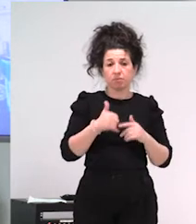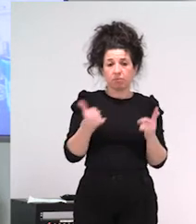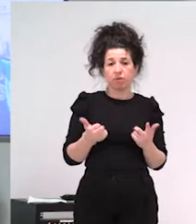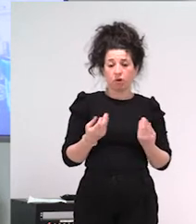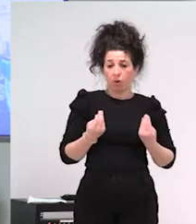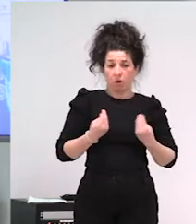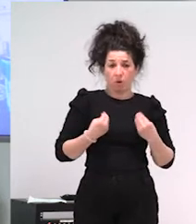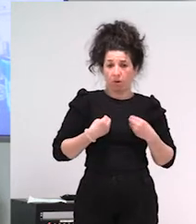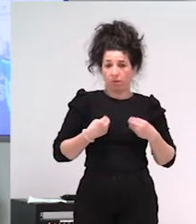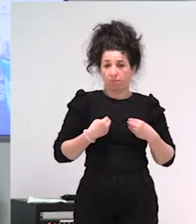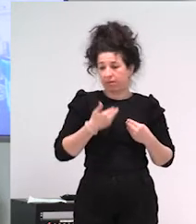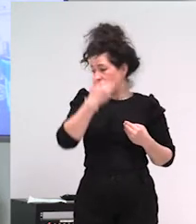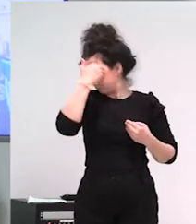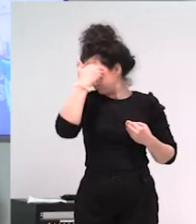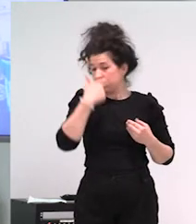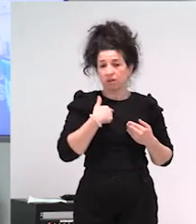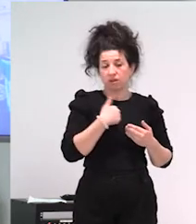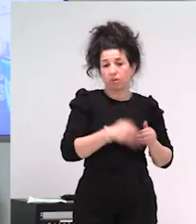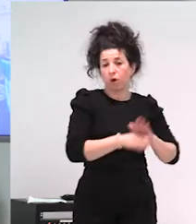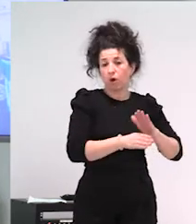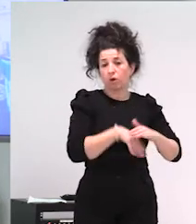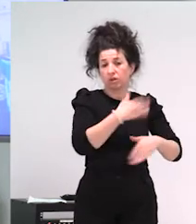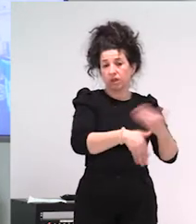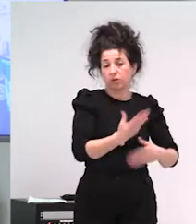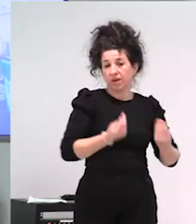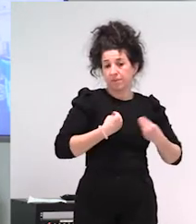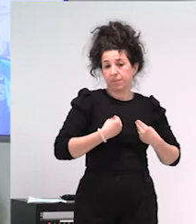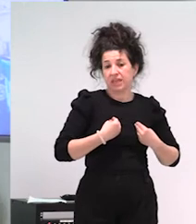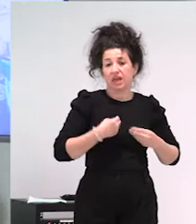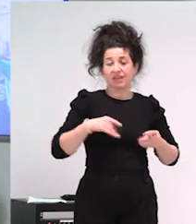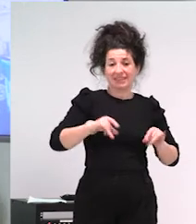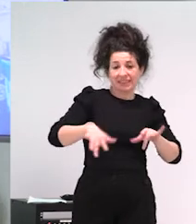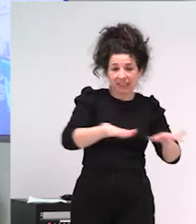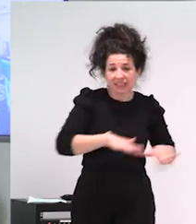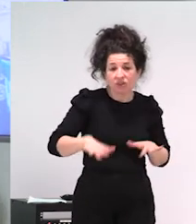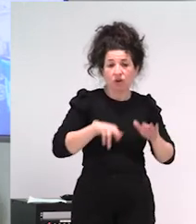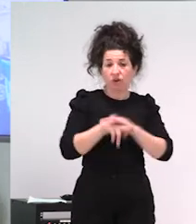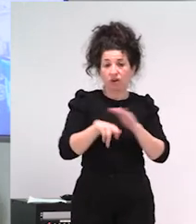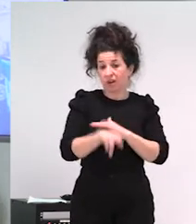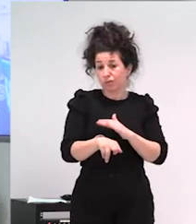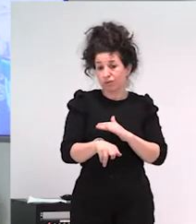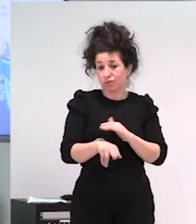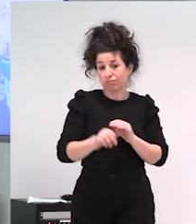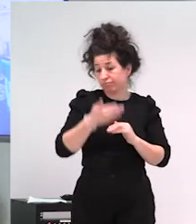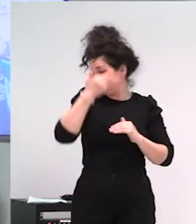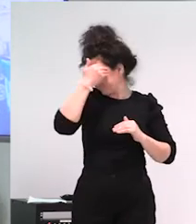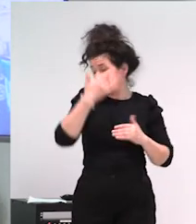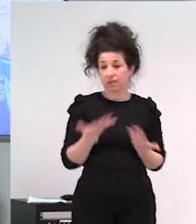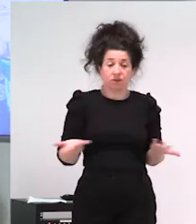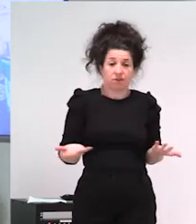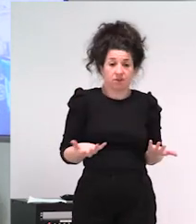propia supervivencia de la gente que lo compone, de los territorios que lo componen y de los recursos que lo hacen posible. En este